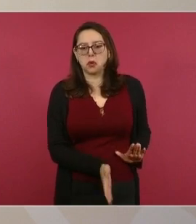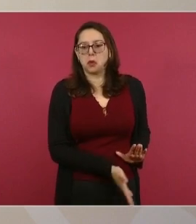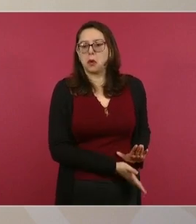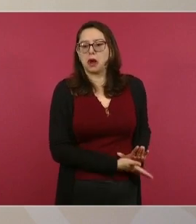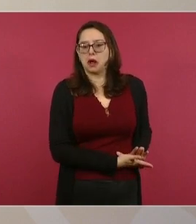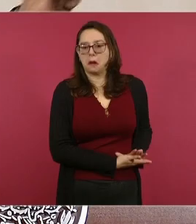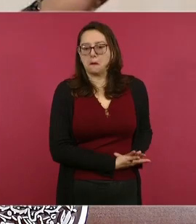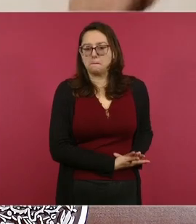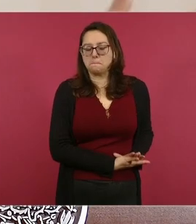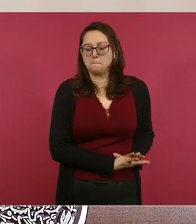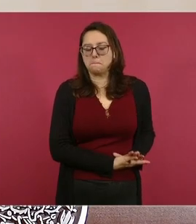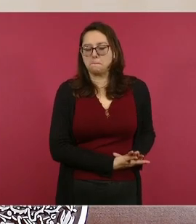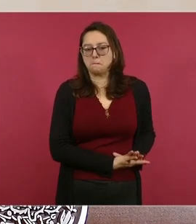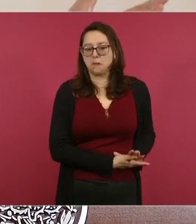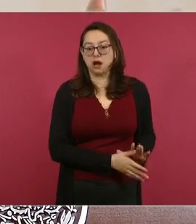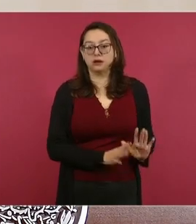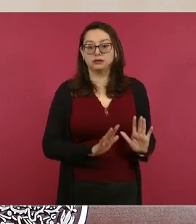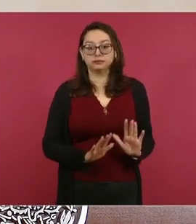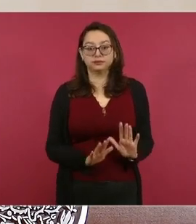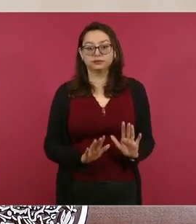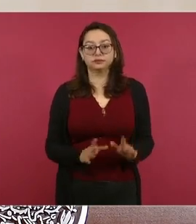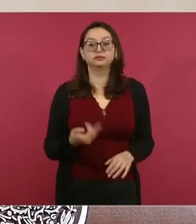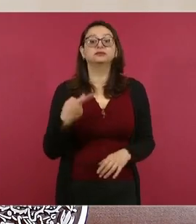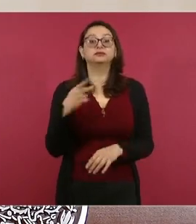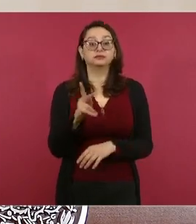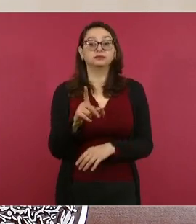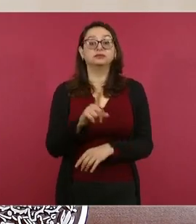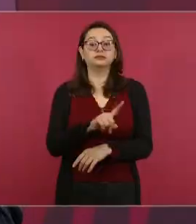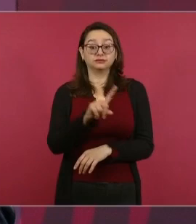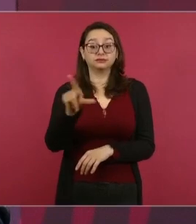y se da a conocer